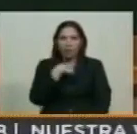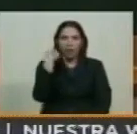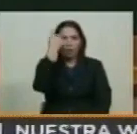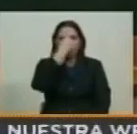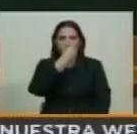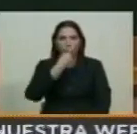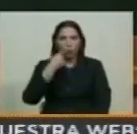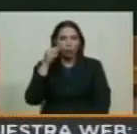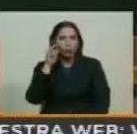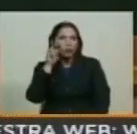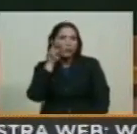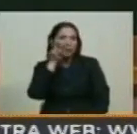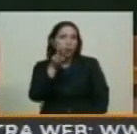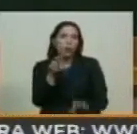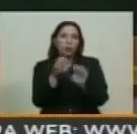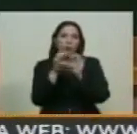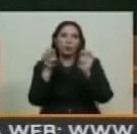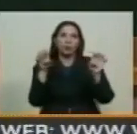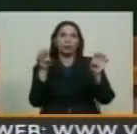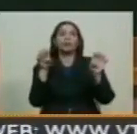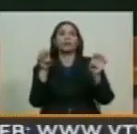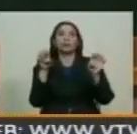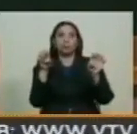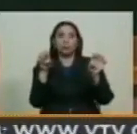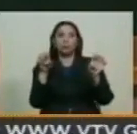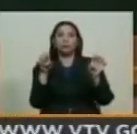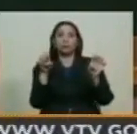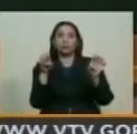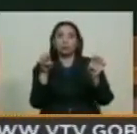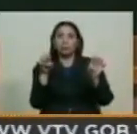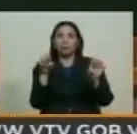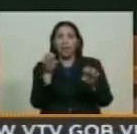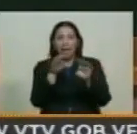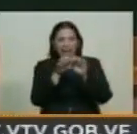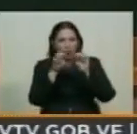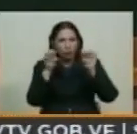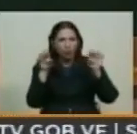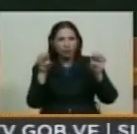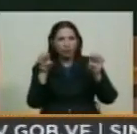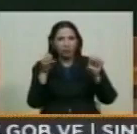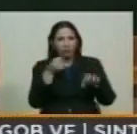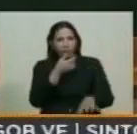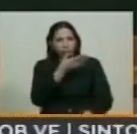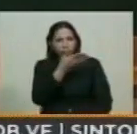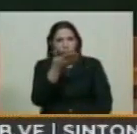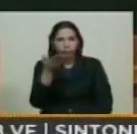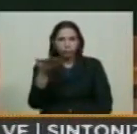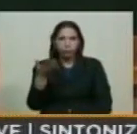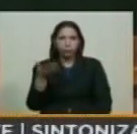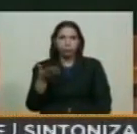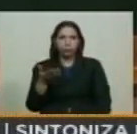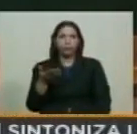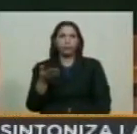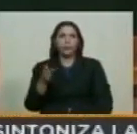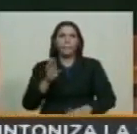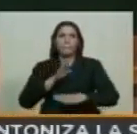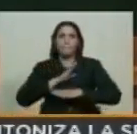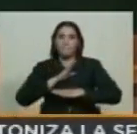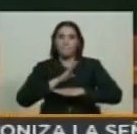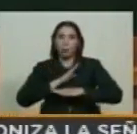esa educación. Una educación que, como ustedes bien saben, es propio del modelo